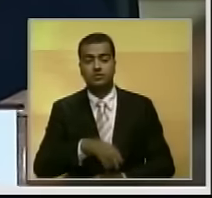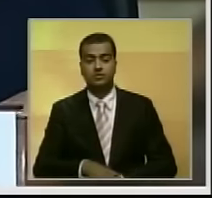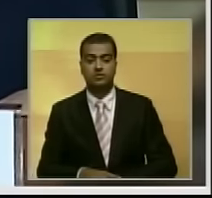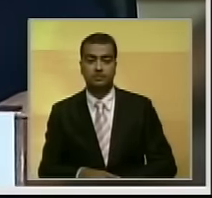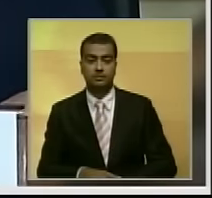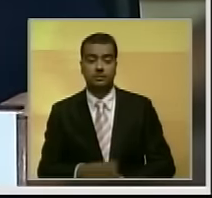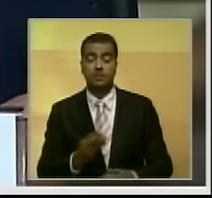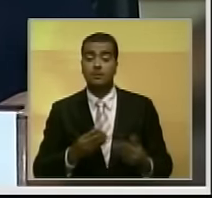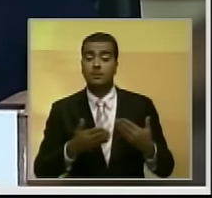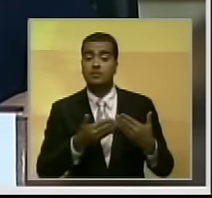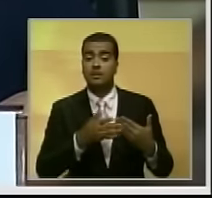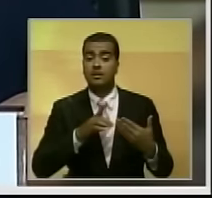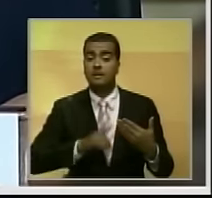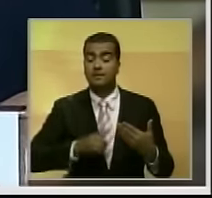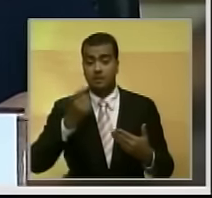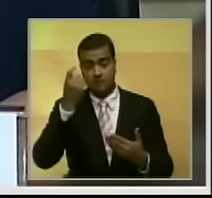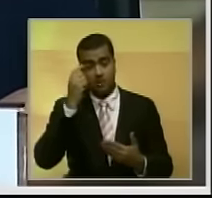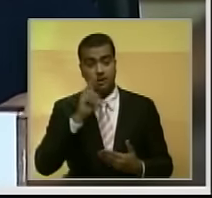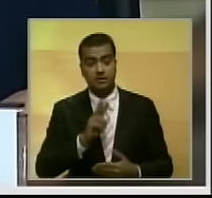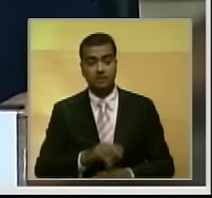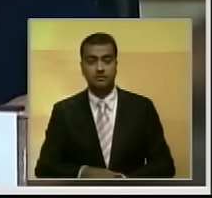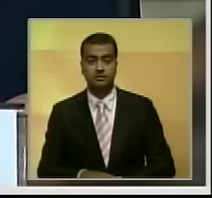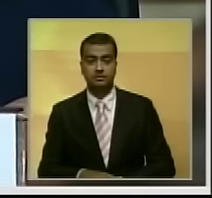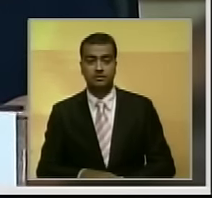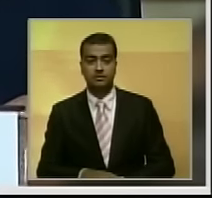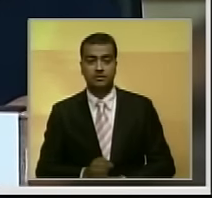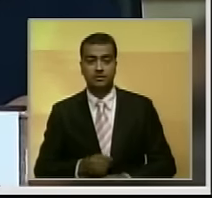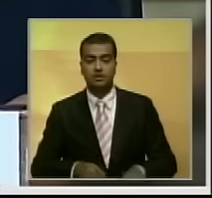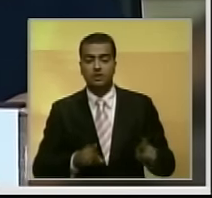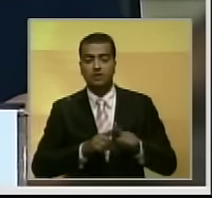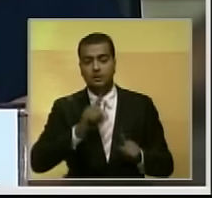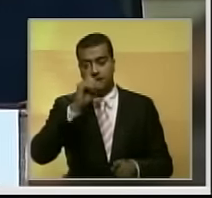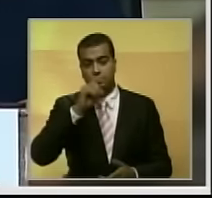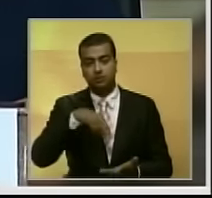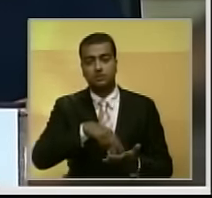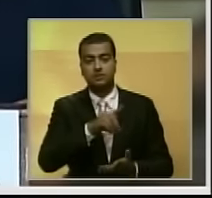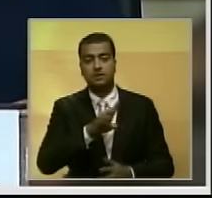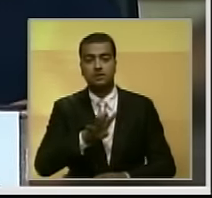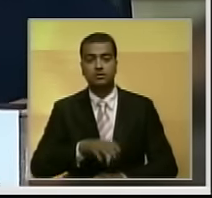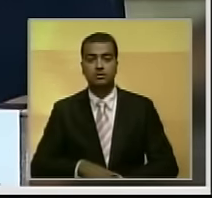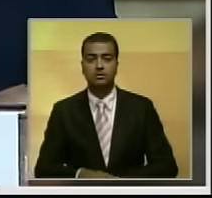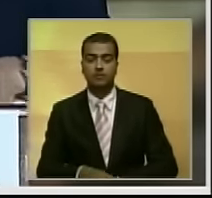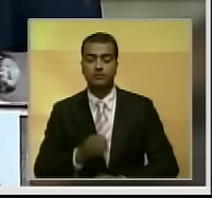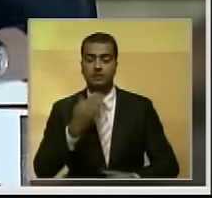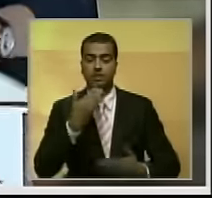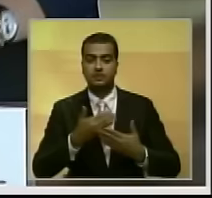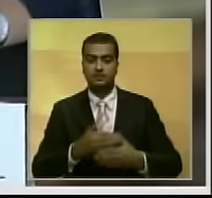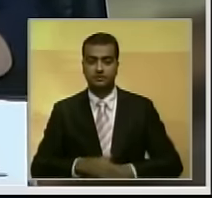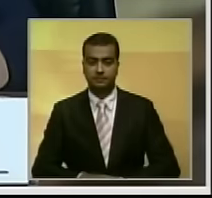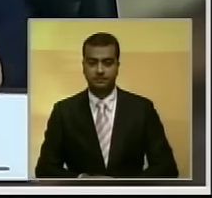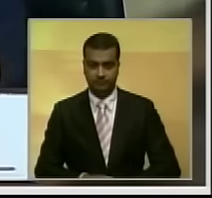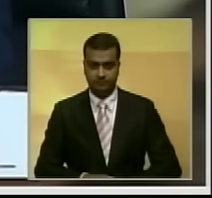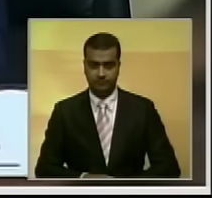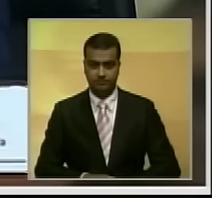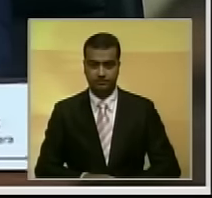y muy similares, como vimos ayer también, a lo ocurrido en el año 2014. Muchas gracias.